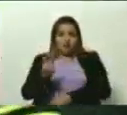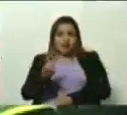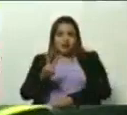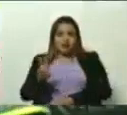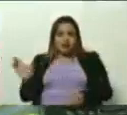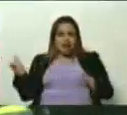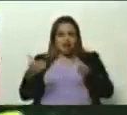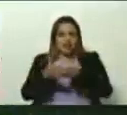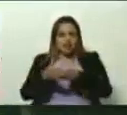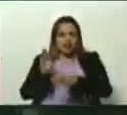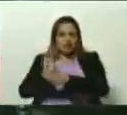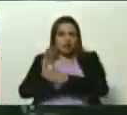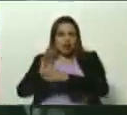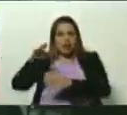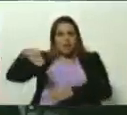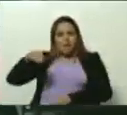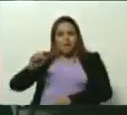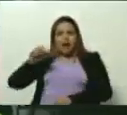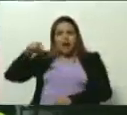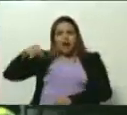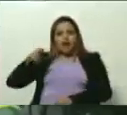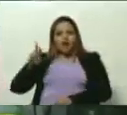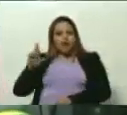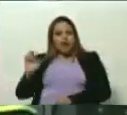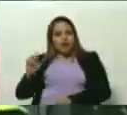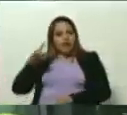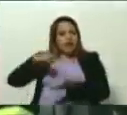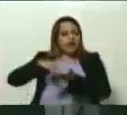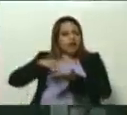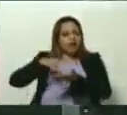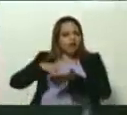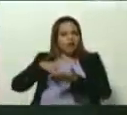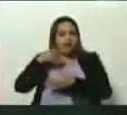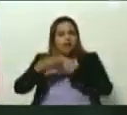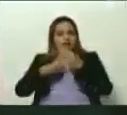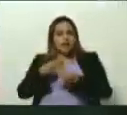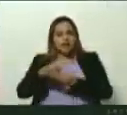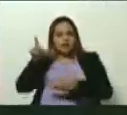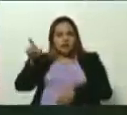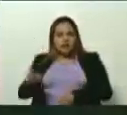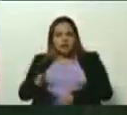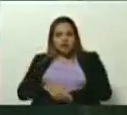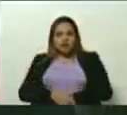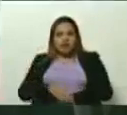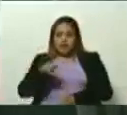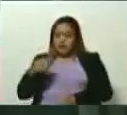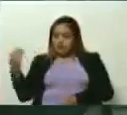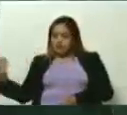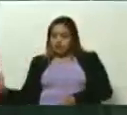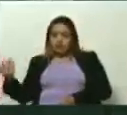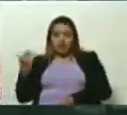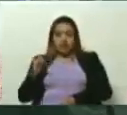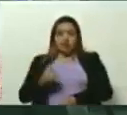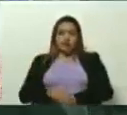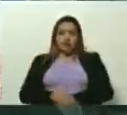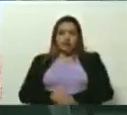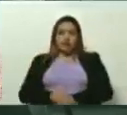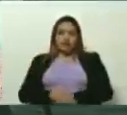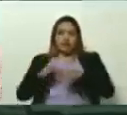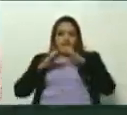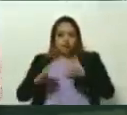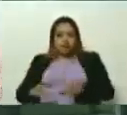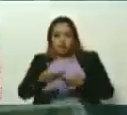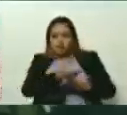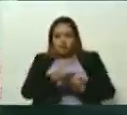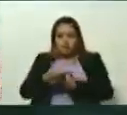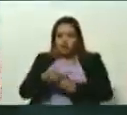protección, esto del Estado Carabobo, es un uniforme que ha elaborado este compañero, quien además está aquí al lado, que es del Cuerpo de Bomberos.